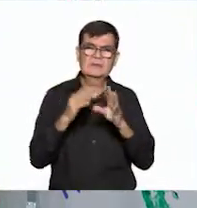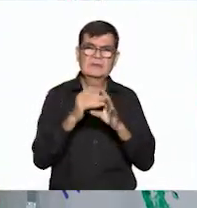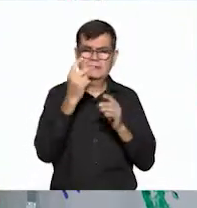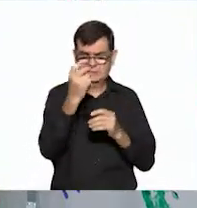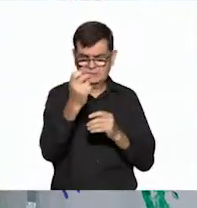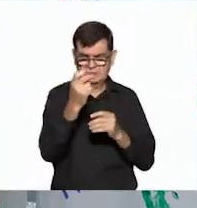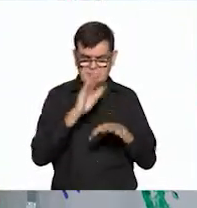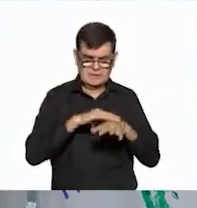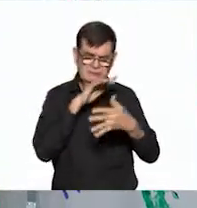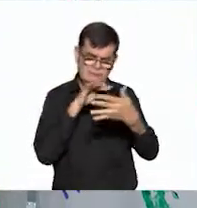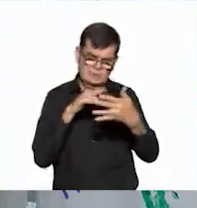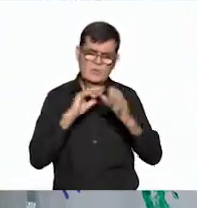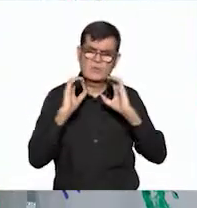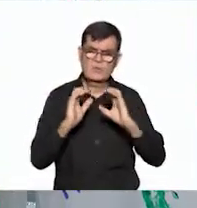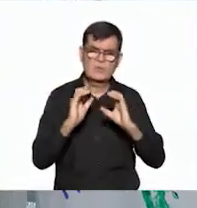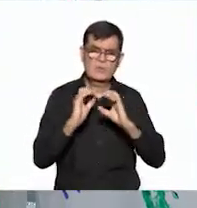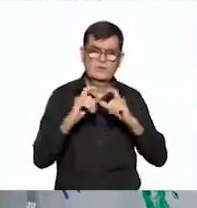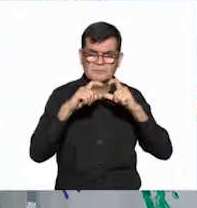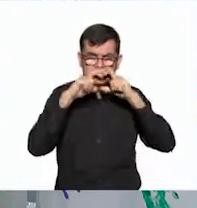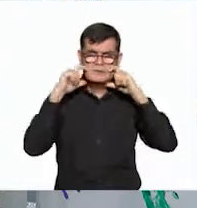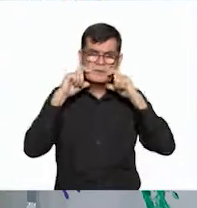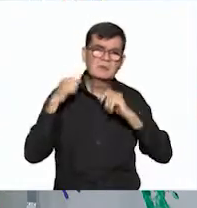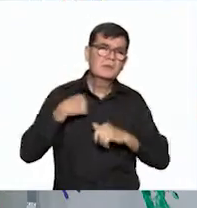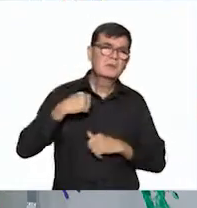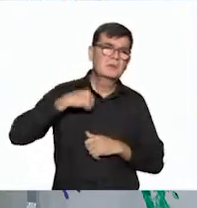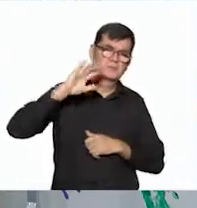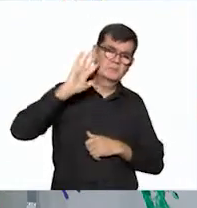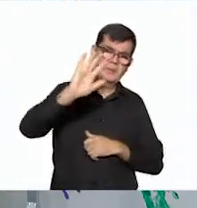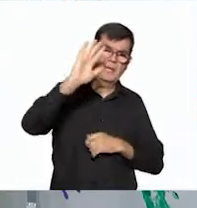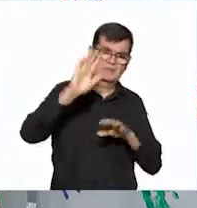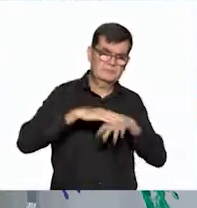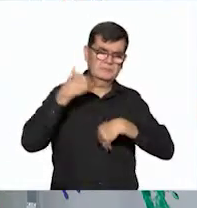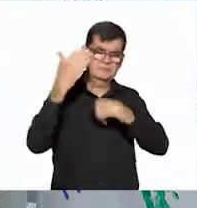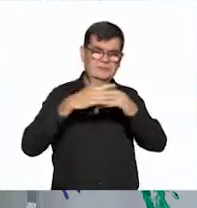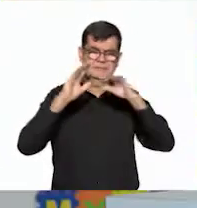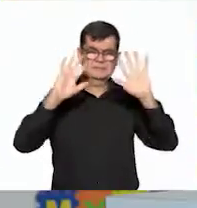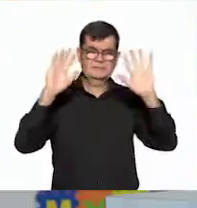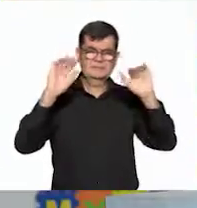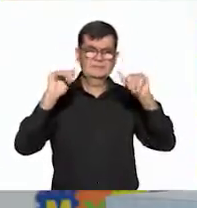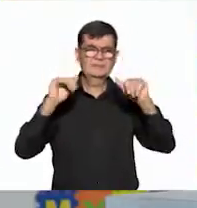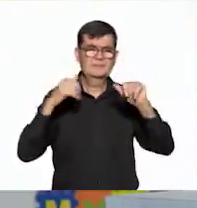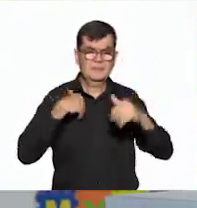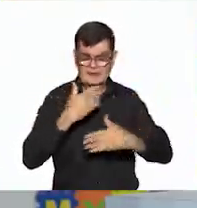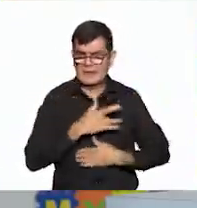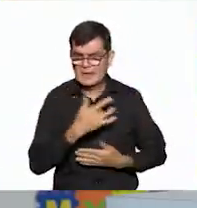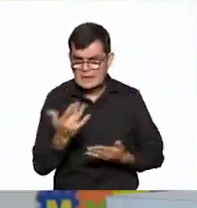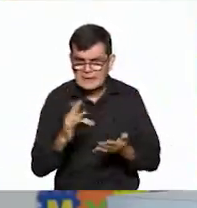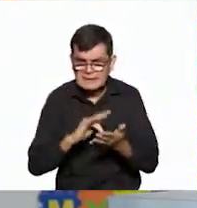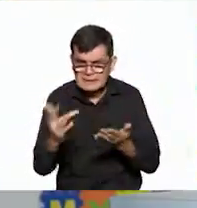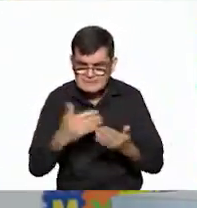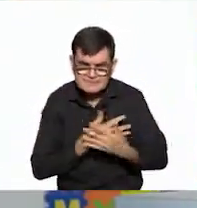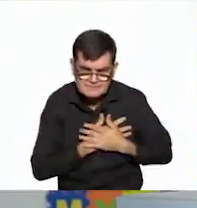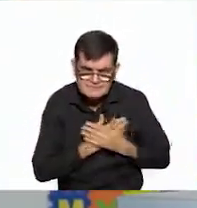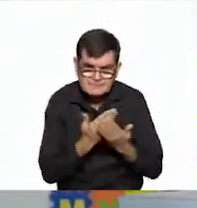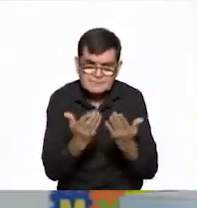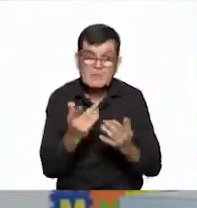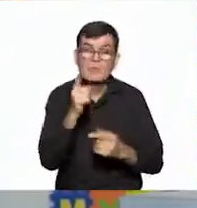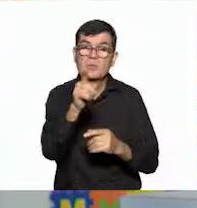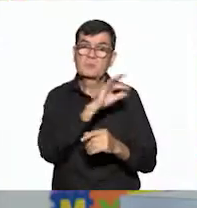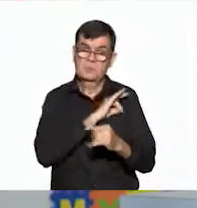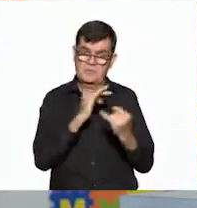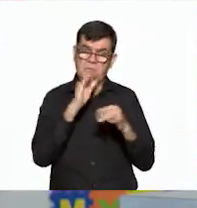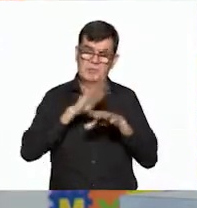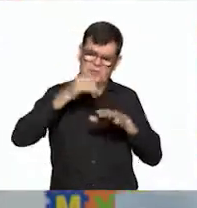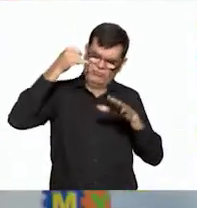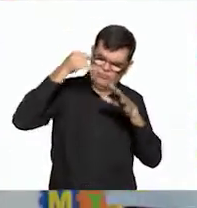Pues síganse protegiendo, denme esos 5 deditos y nos vemos en la siguiente clase. Gracias. Gracias, Ale. Muchas gracias, maestra. Si te es